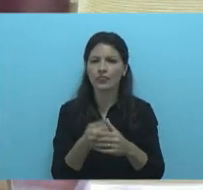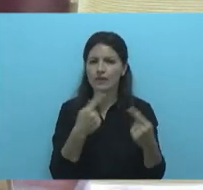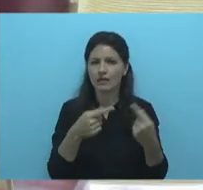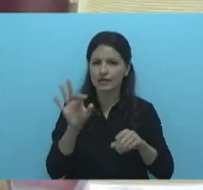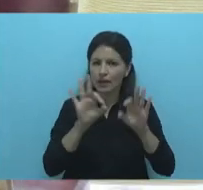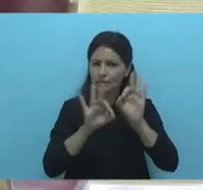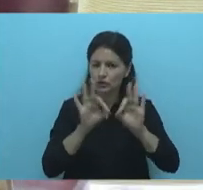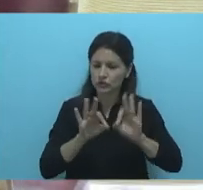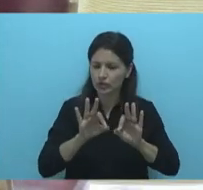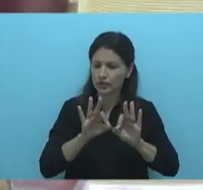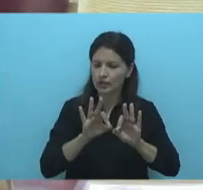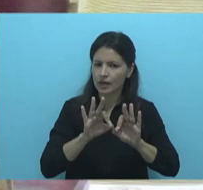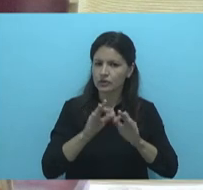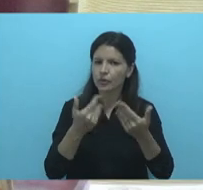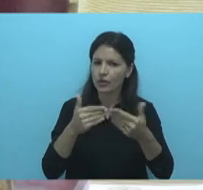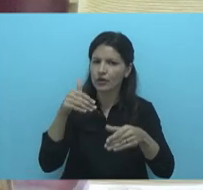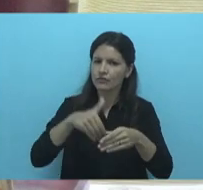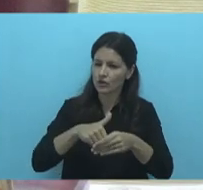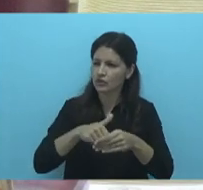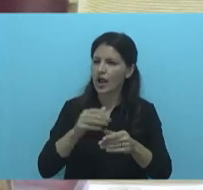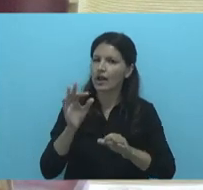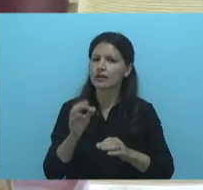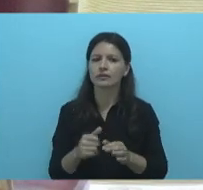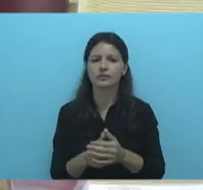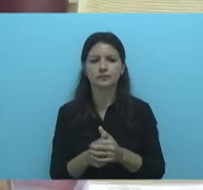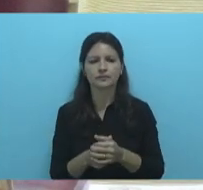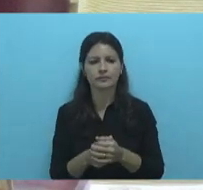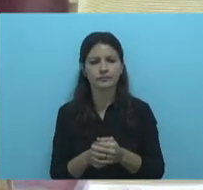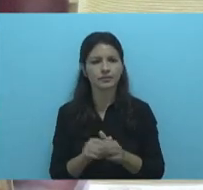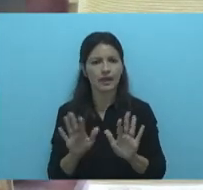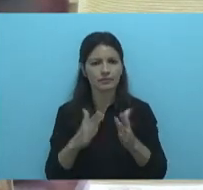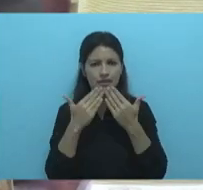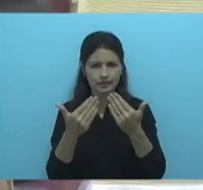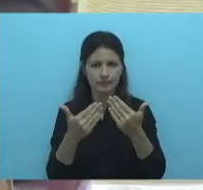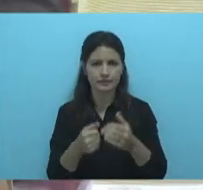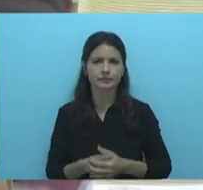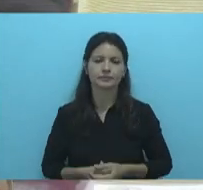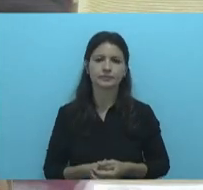una sesión y a dos sesiones para poder abordarlo en el ámbito de esta Cámara. Muchísimas gracias.